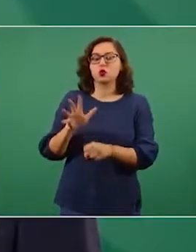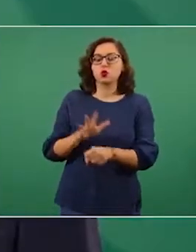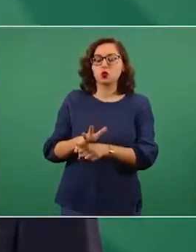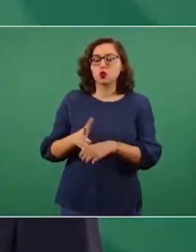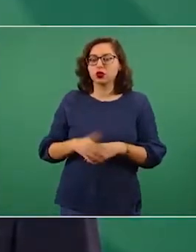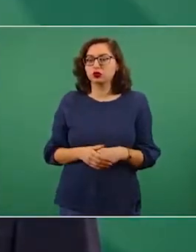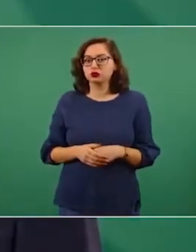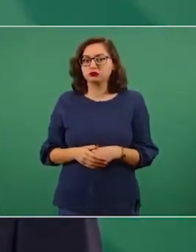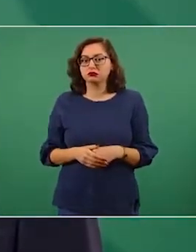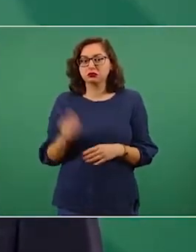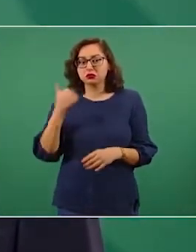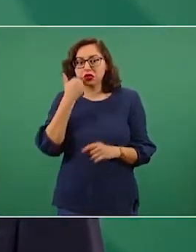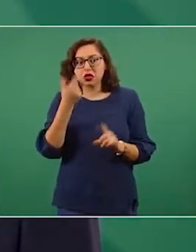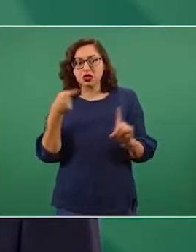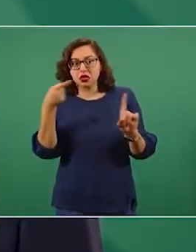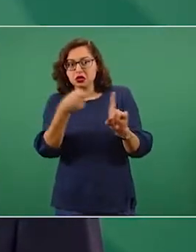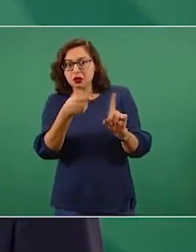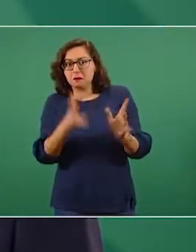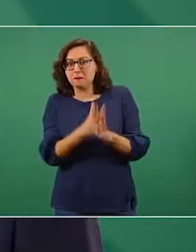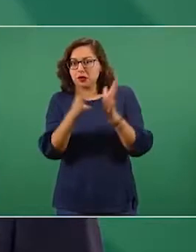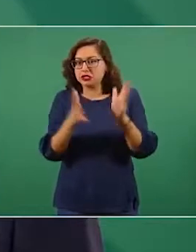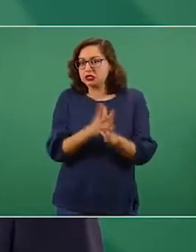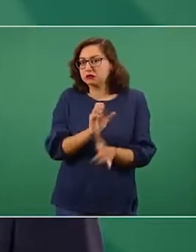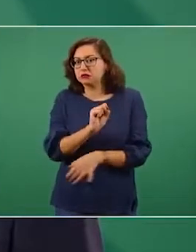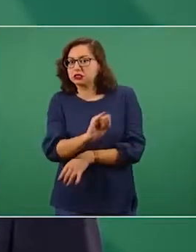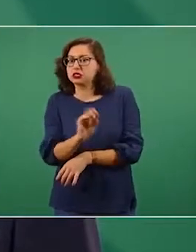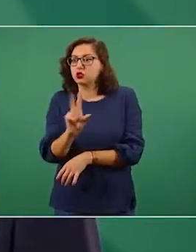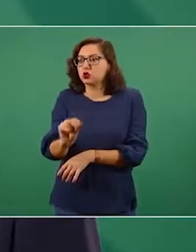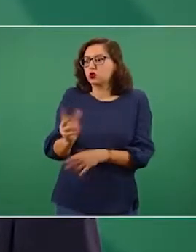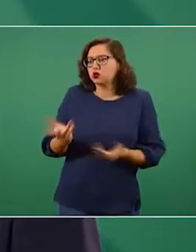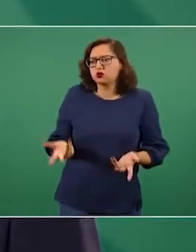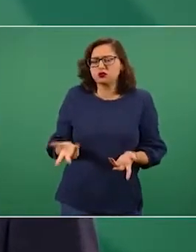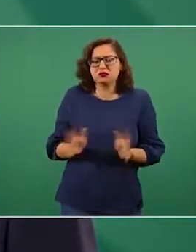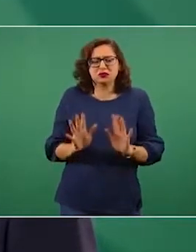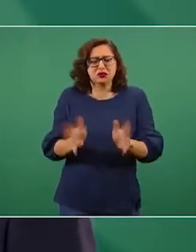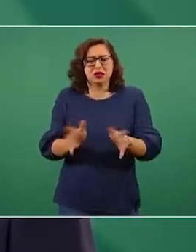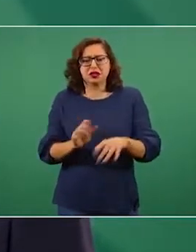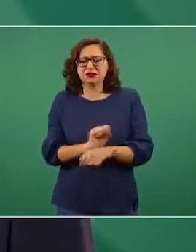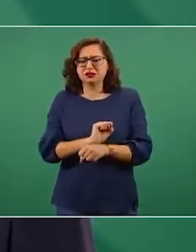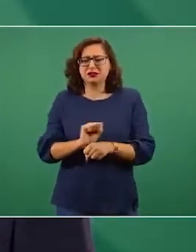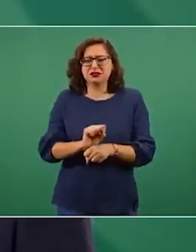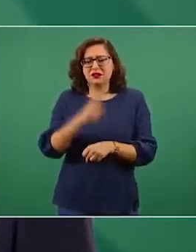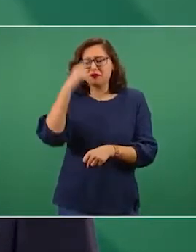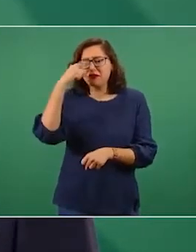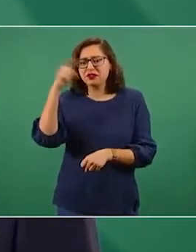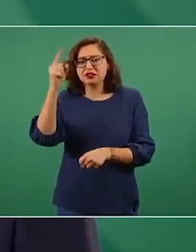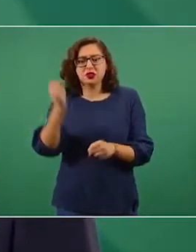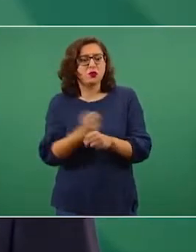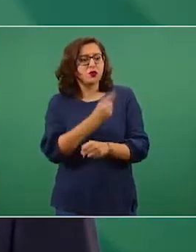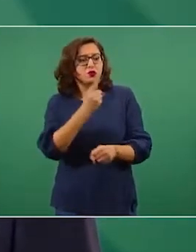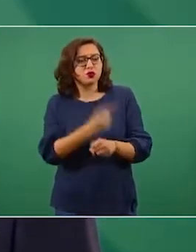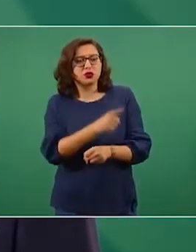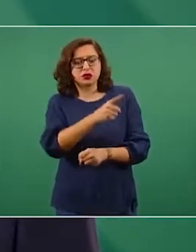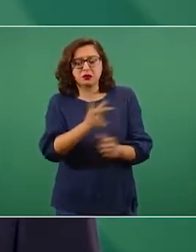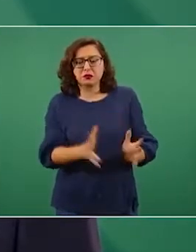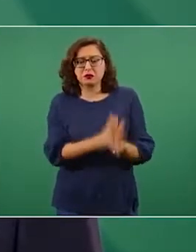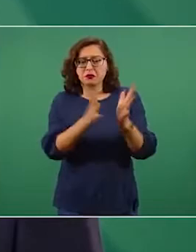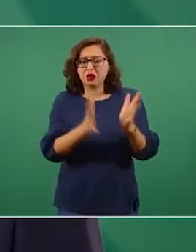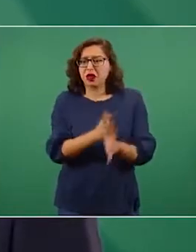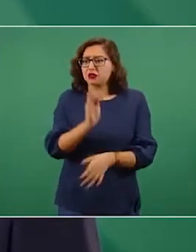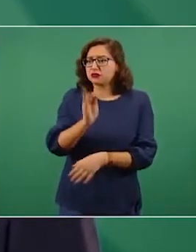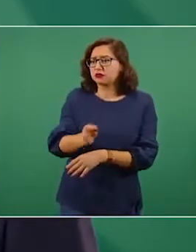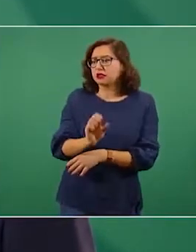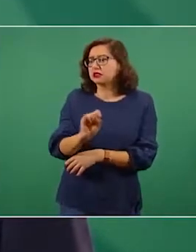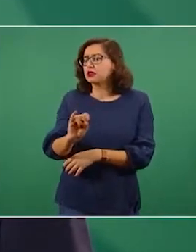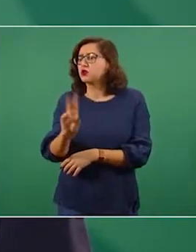¿quieres que participe este candidato o no? ¿Se le da la oportunidad de participar? se le acepta el registro o